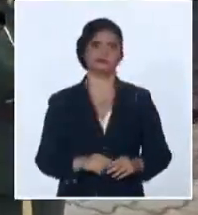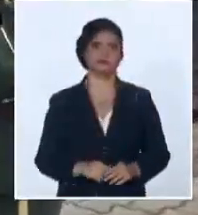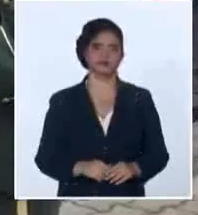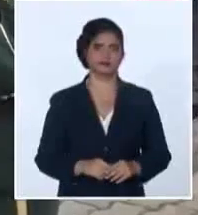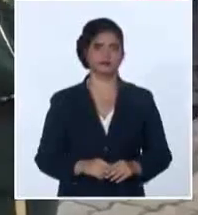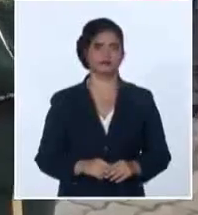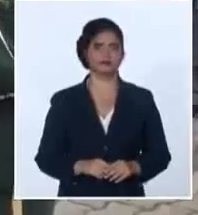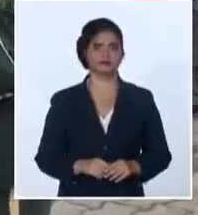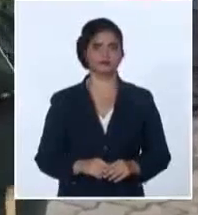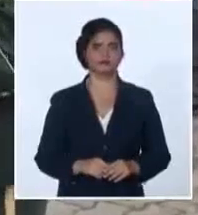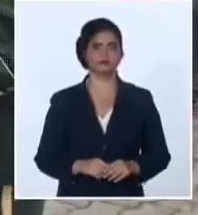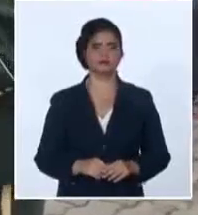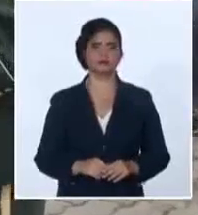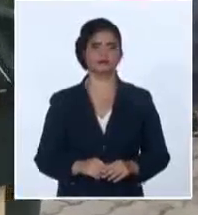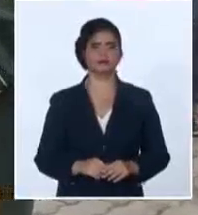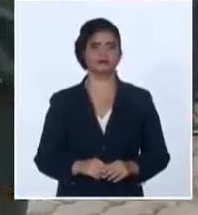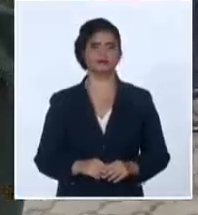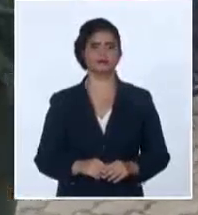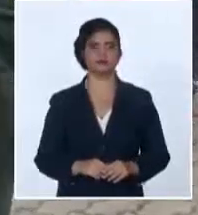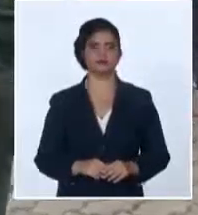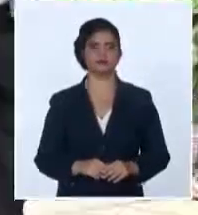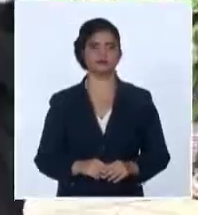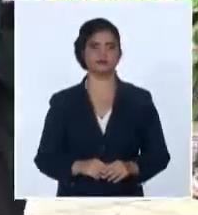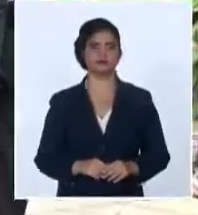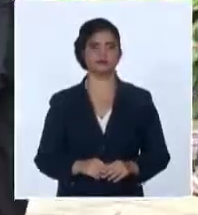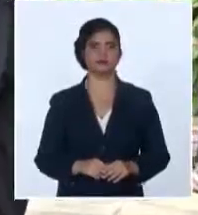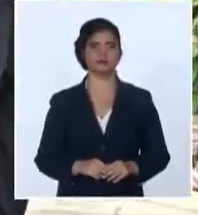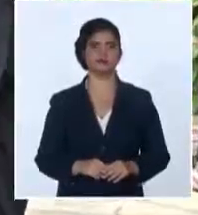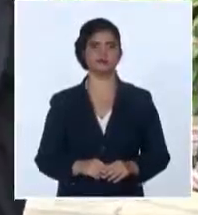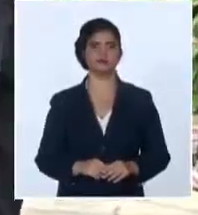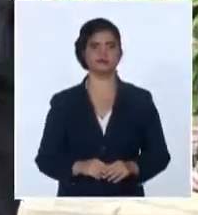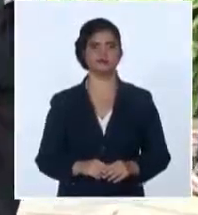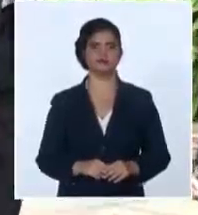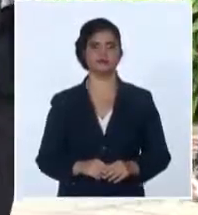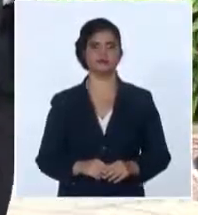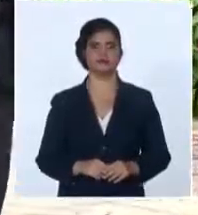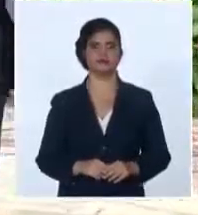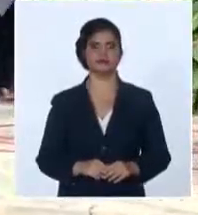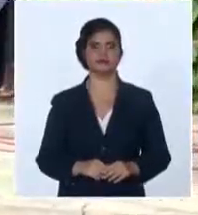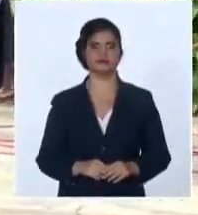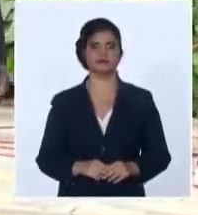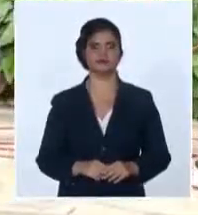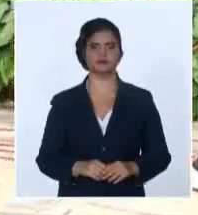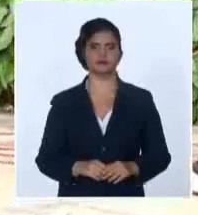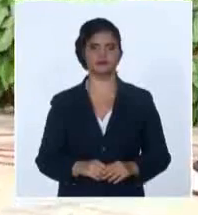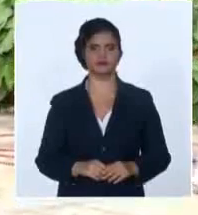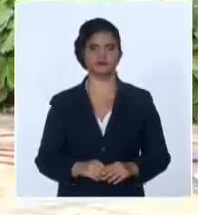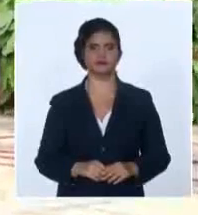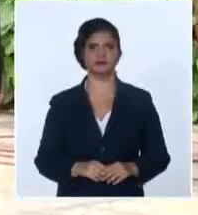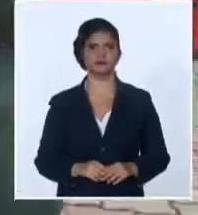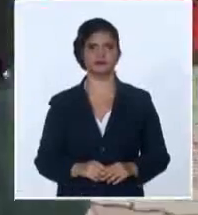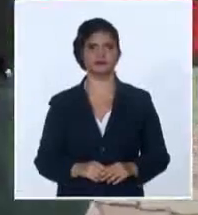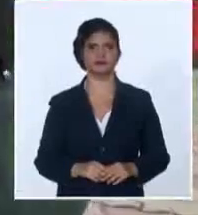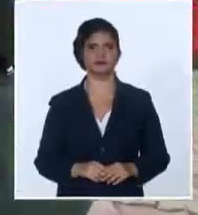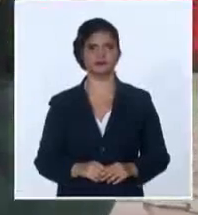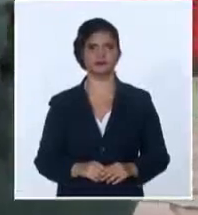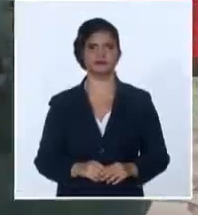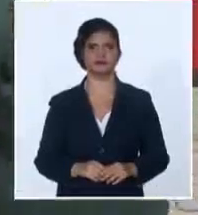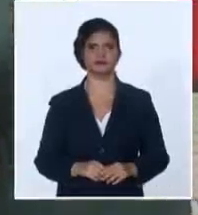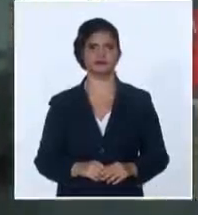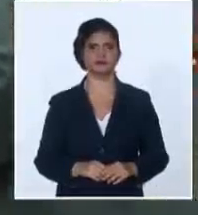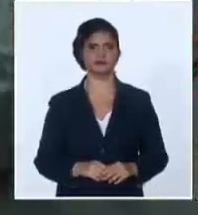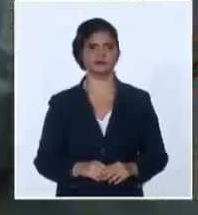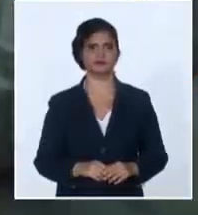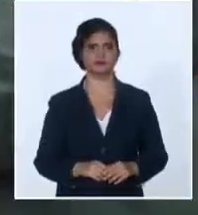Yo estoy visitando a Angola, ahora me está formada. Chefe de Angola, Donra, Domingos Villengalén,